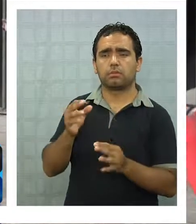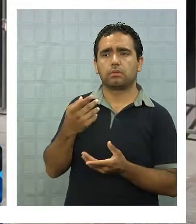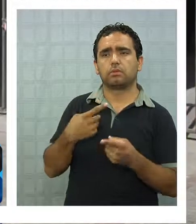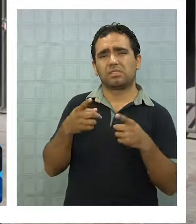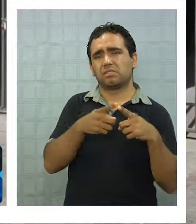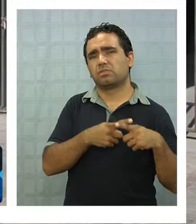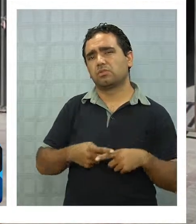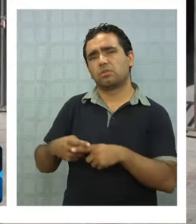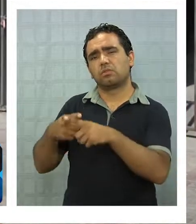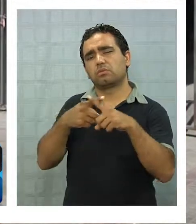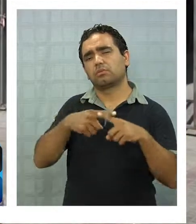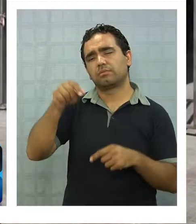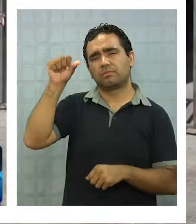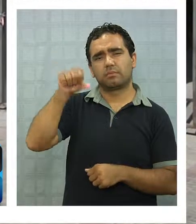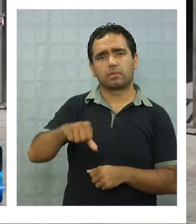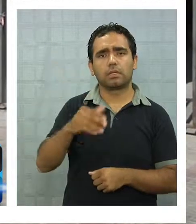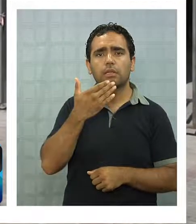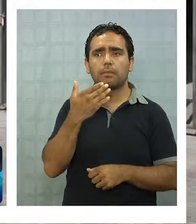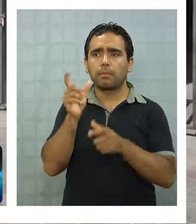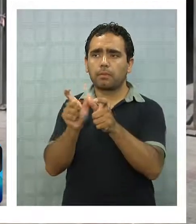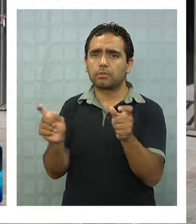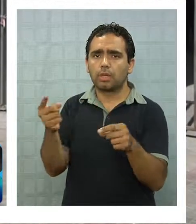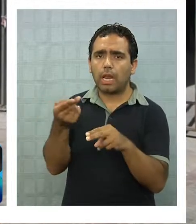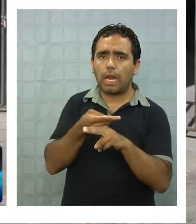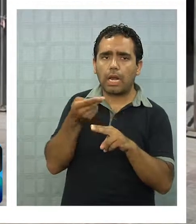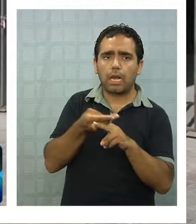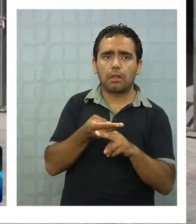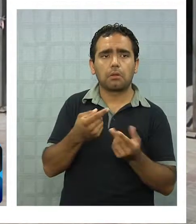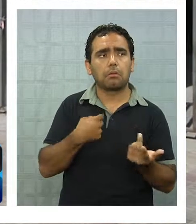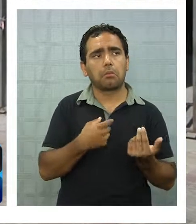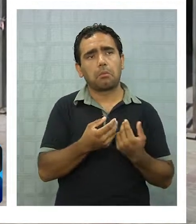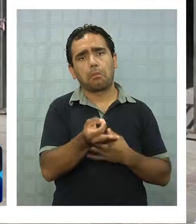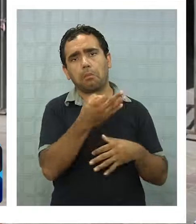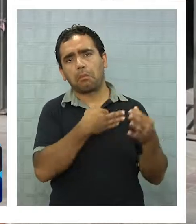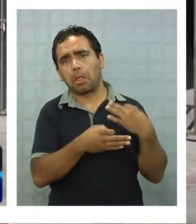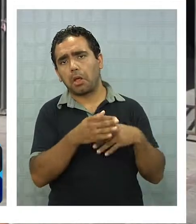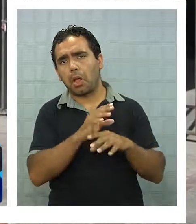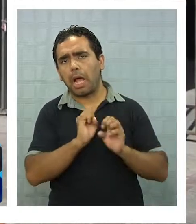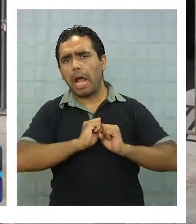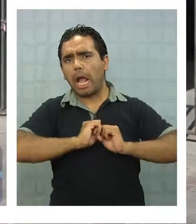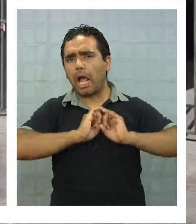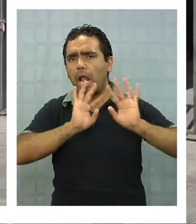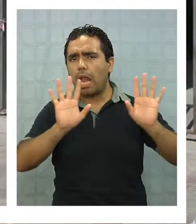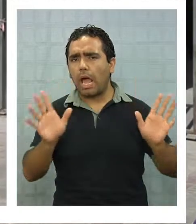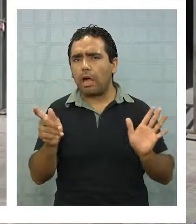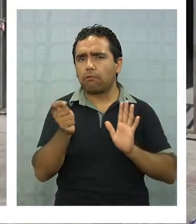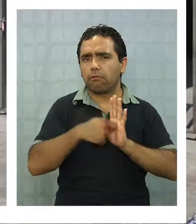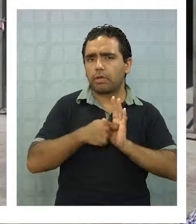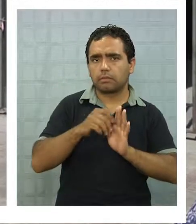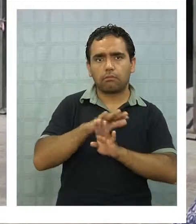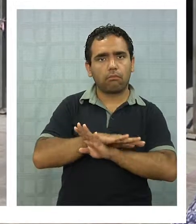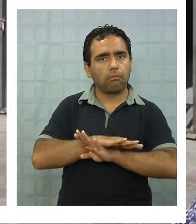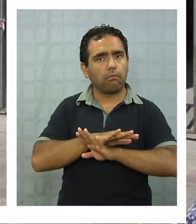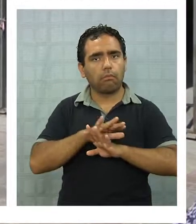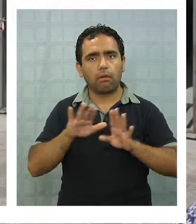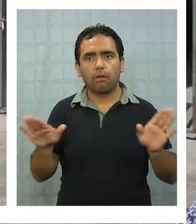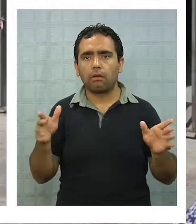a los casos sociales y a los arrendatarios de la época. No le dio ni una claridad, ni de fecha, nada,